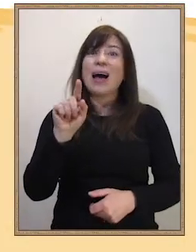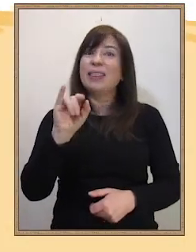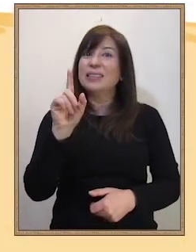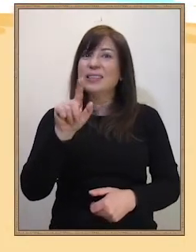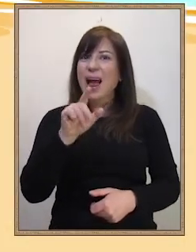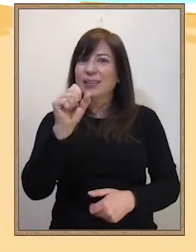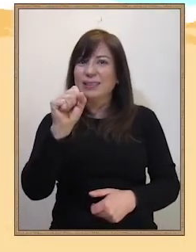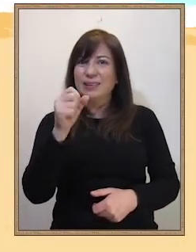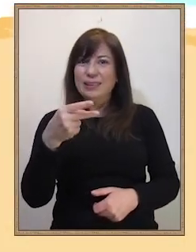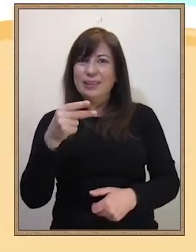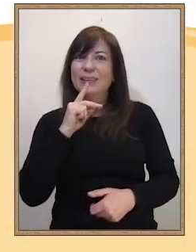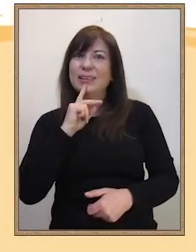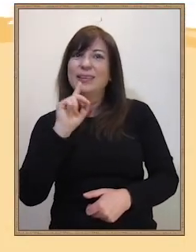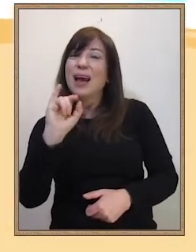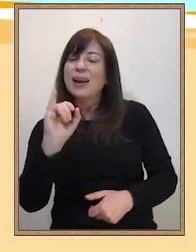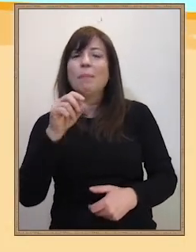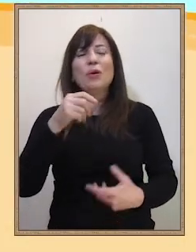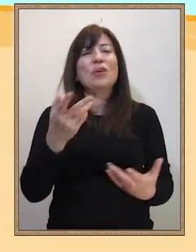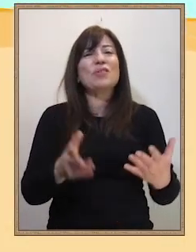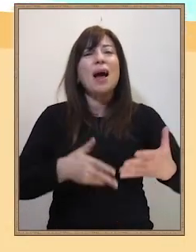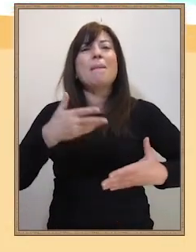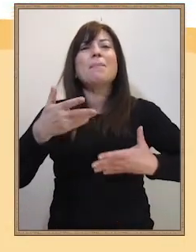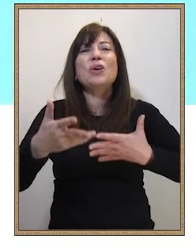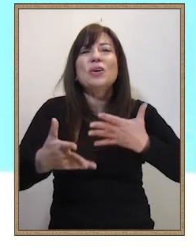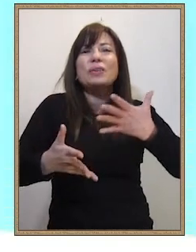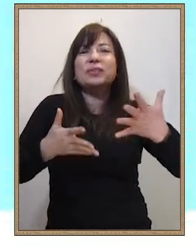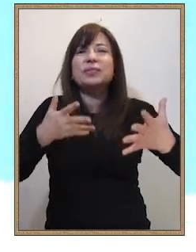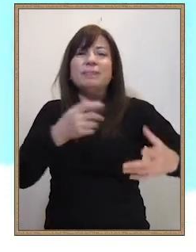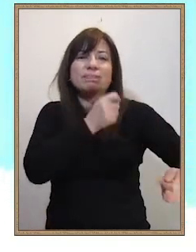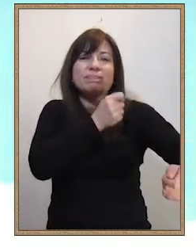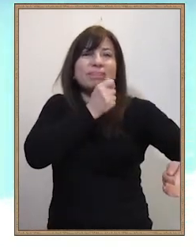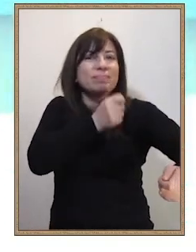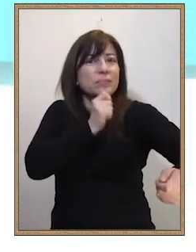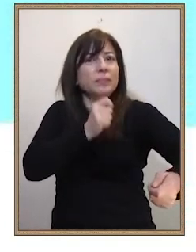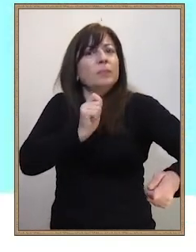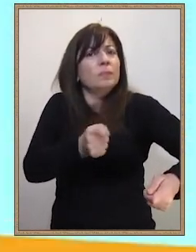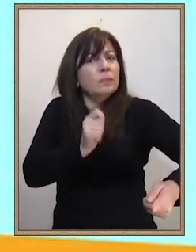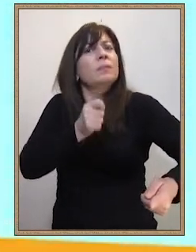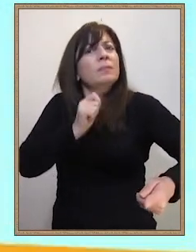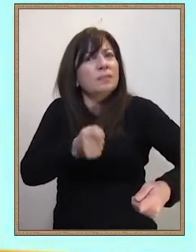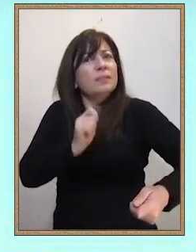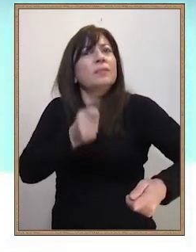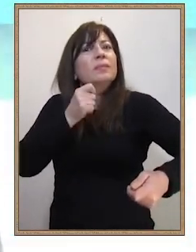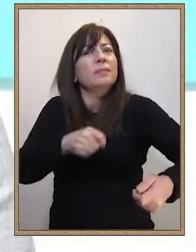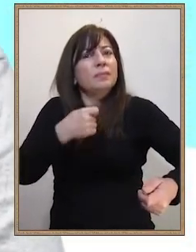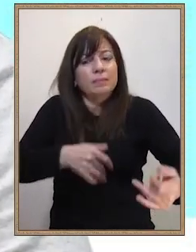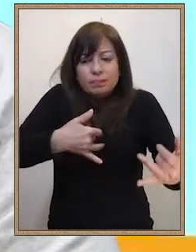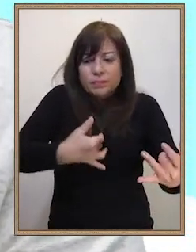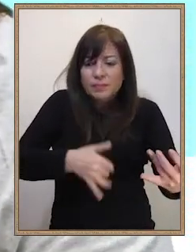Adi Shakti, Adi Shakti, Adi Shakti.